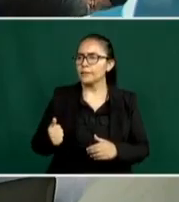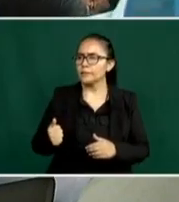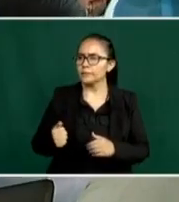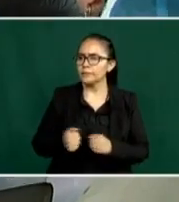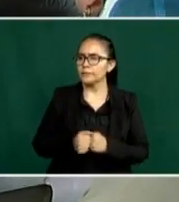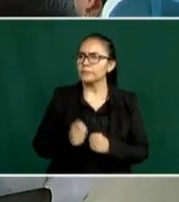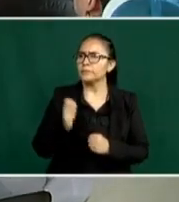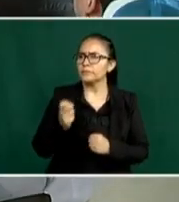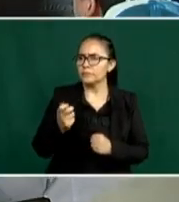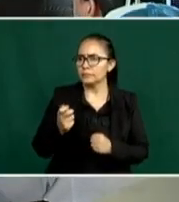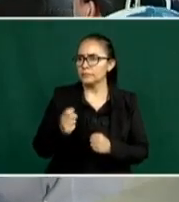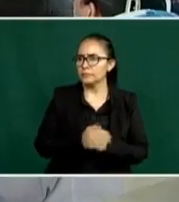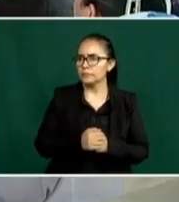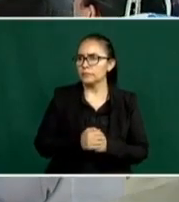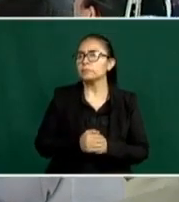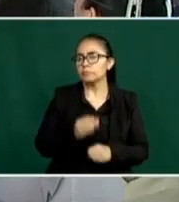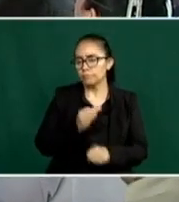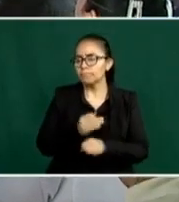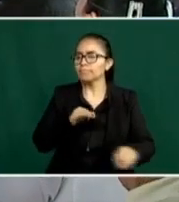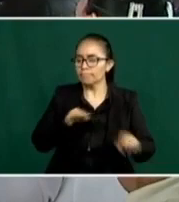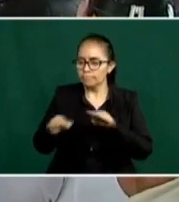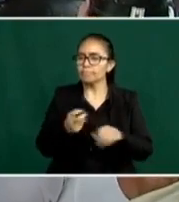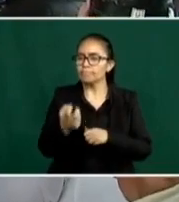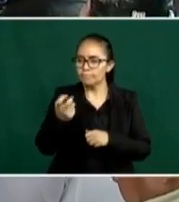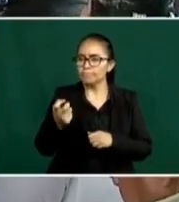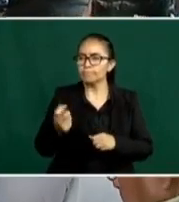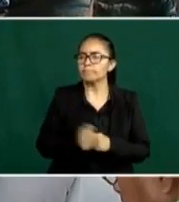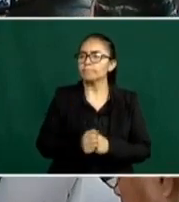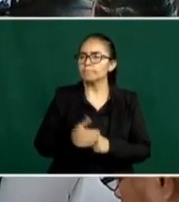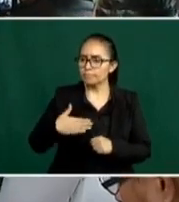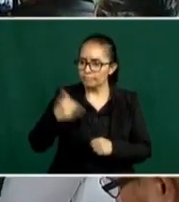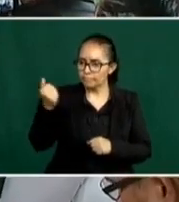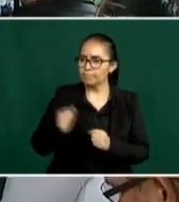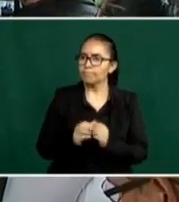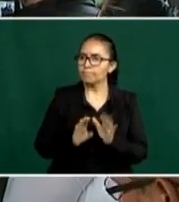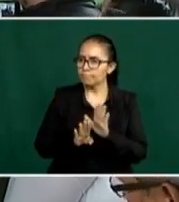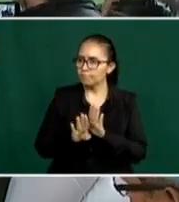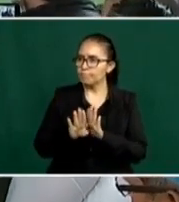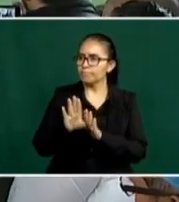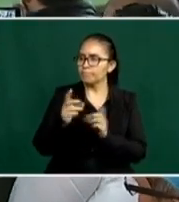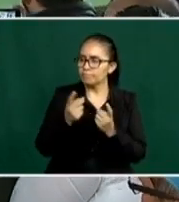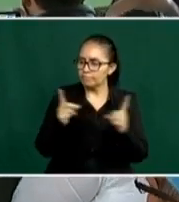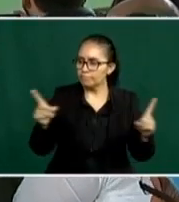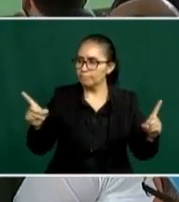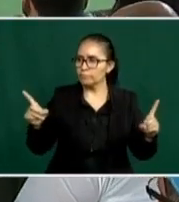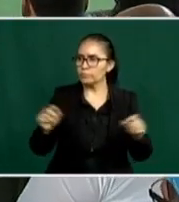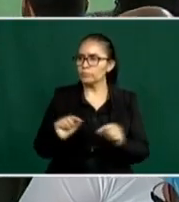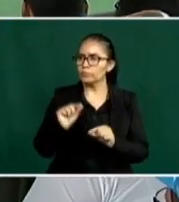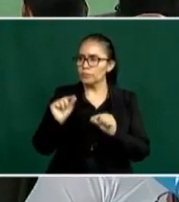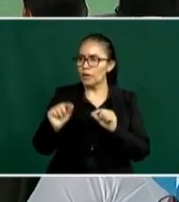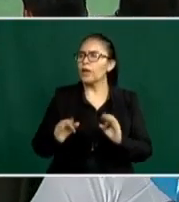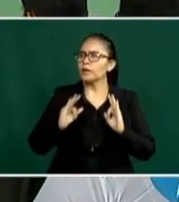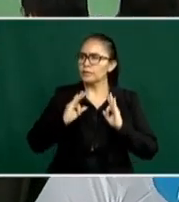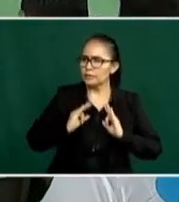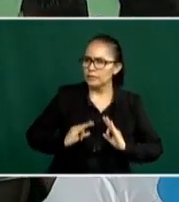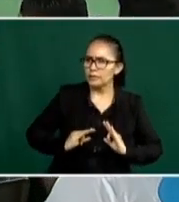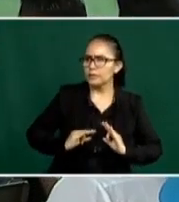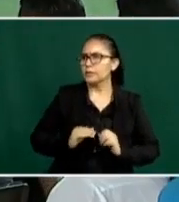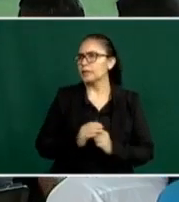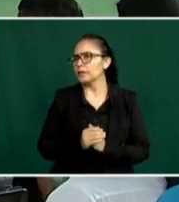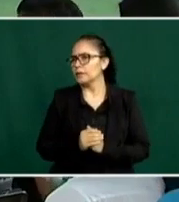y eso es lo que estamos logrando. Y para tranquilidad de los